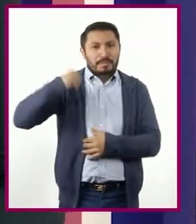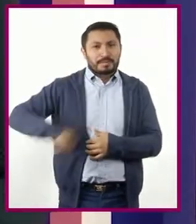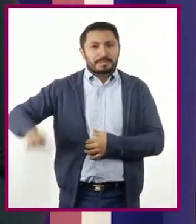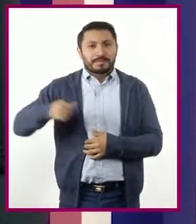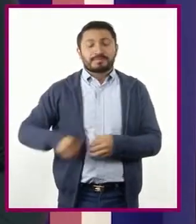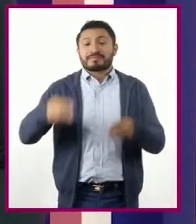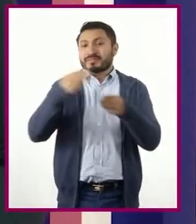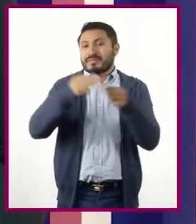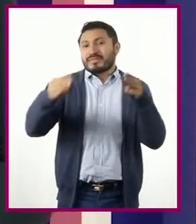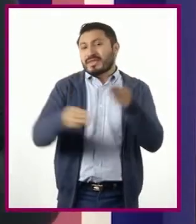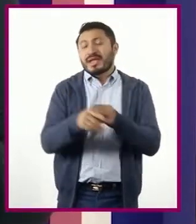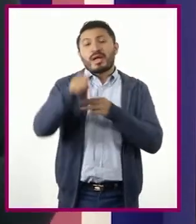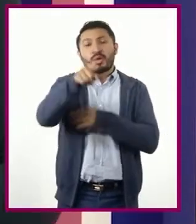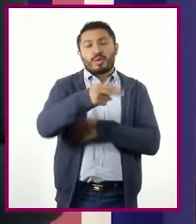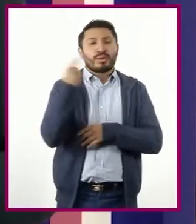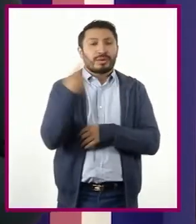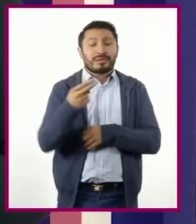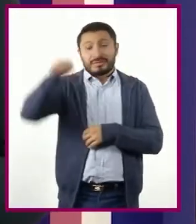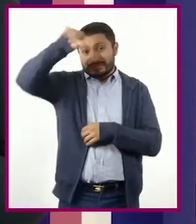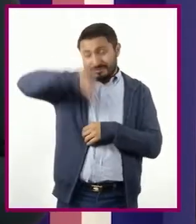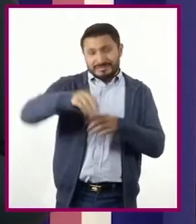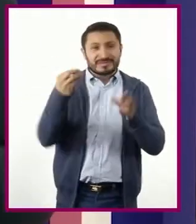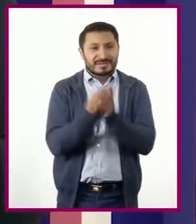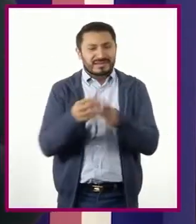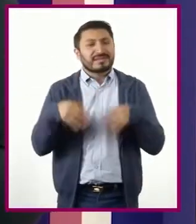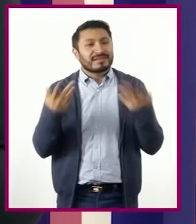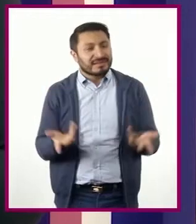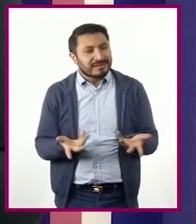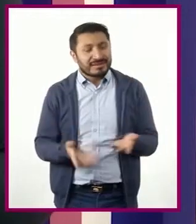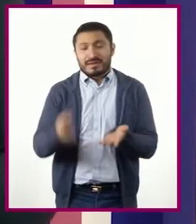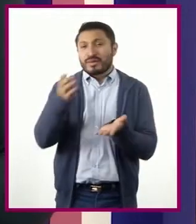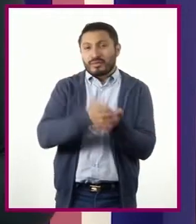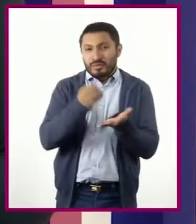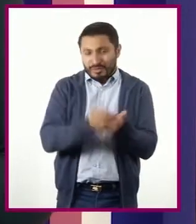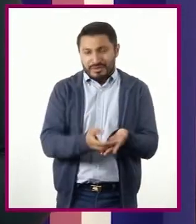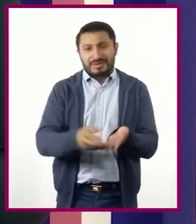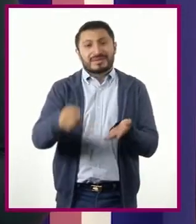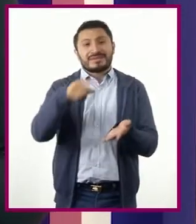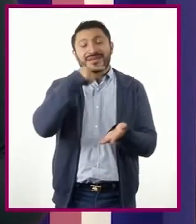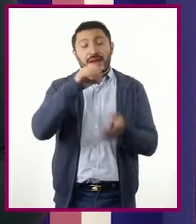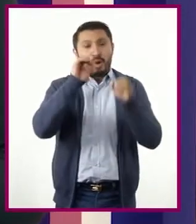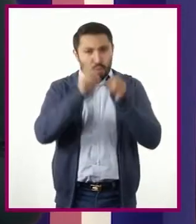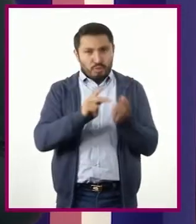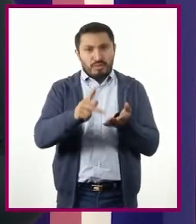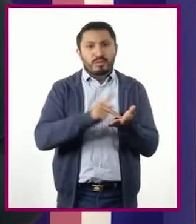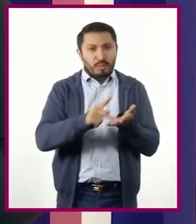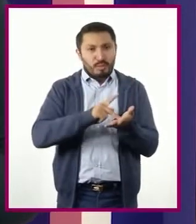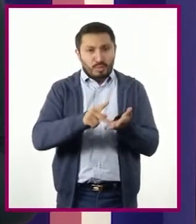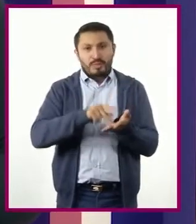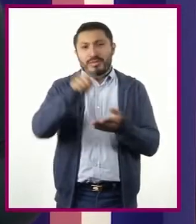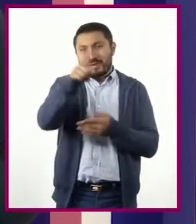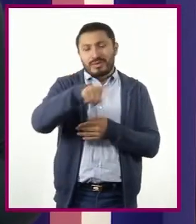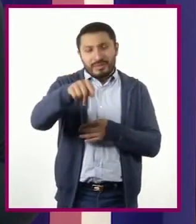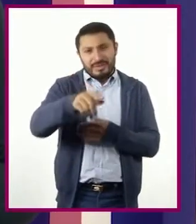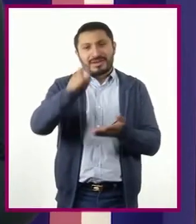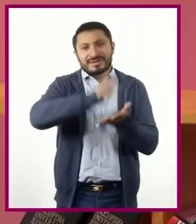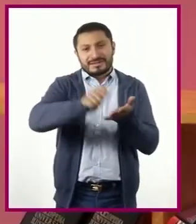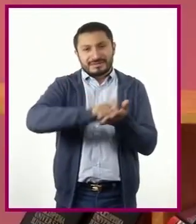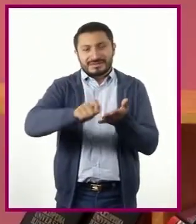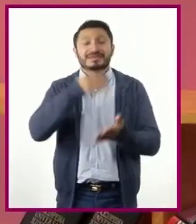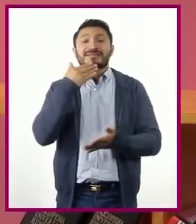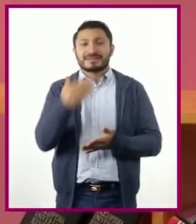Los materiales que van a necesitar para esta sesión son cuaderno y lápiz o bolígrafo para que puedan tomar